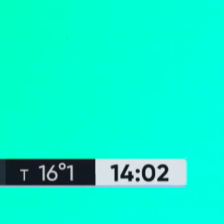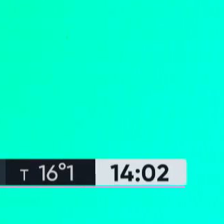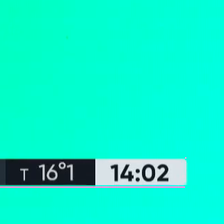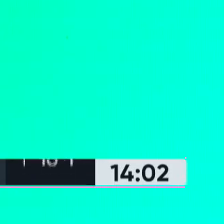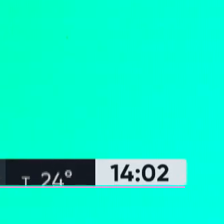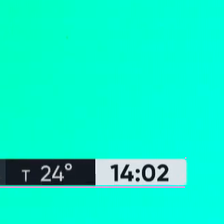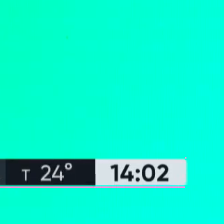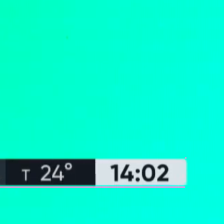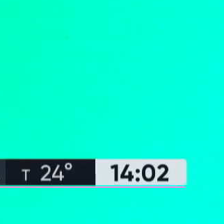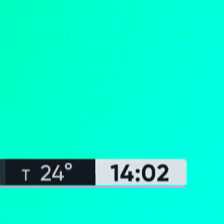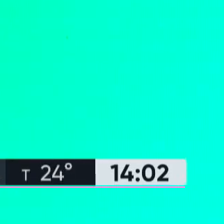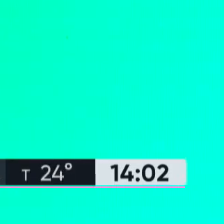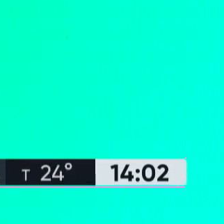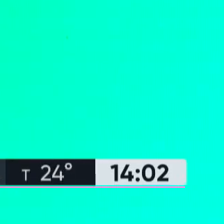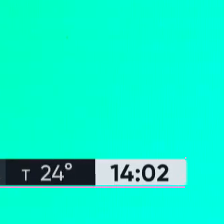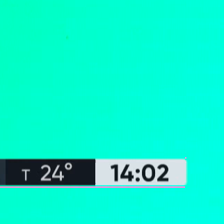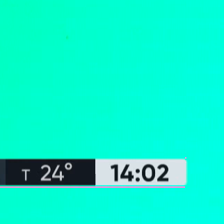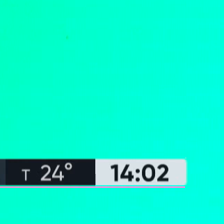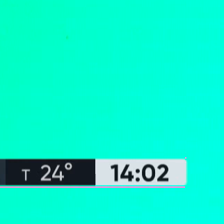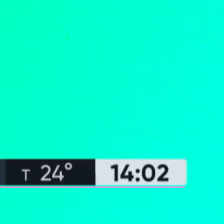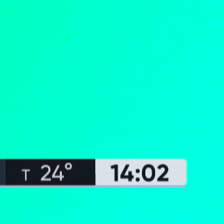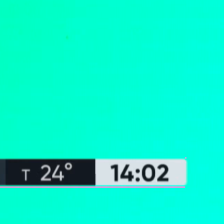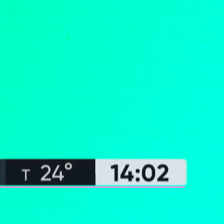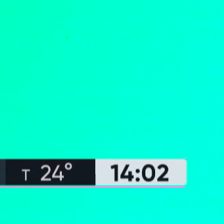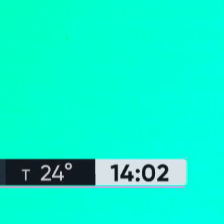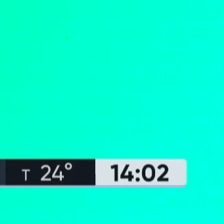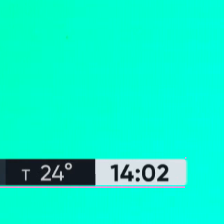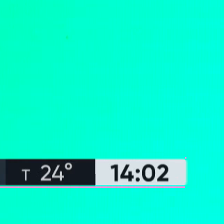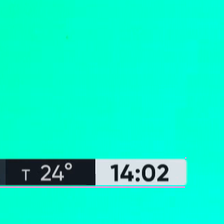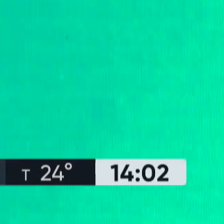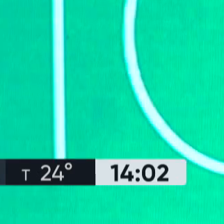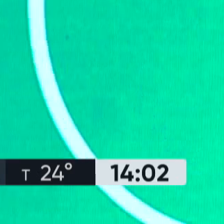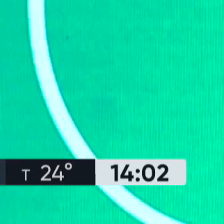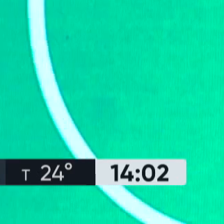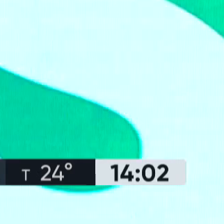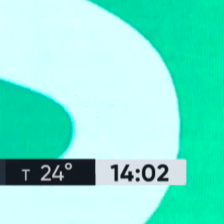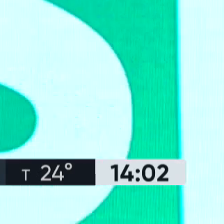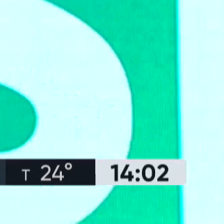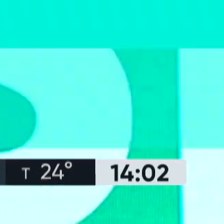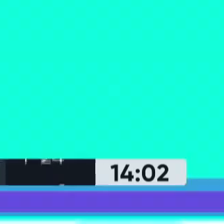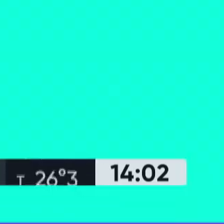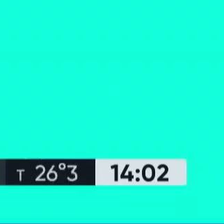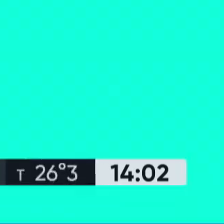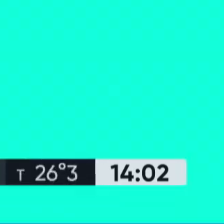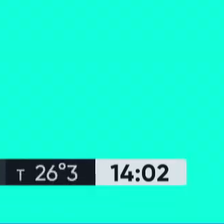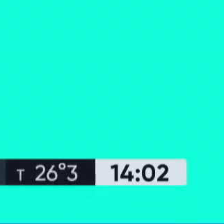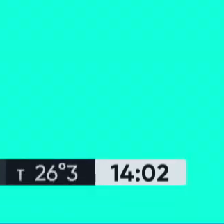la palabra del presidente alberto fernández en avellaneda en cualquier momento volvimos con más información hasta luego